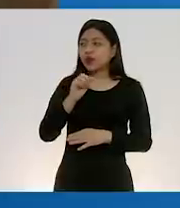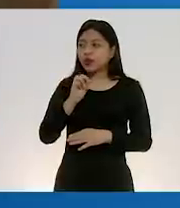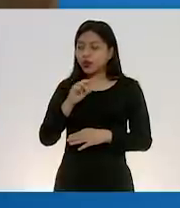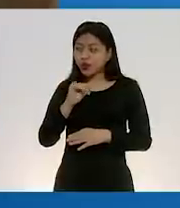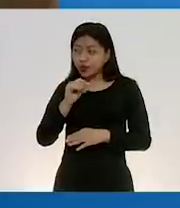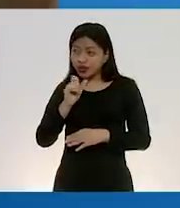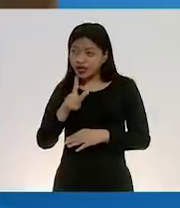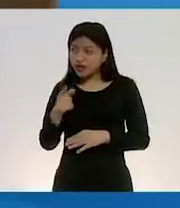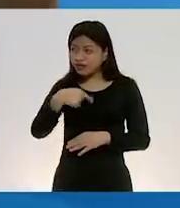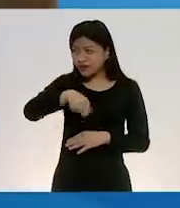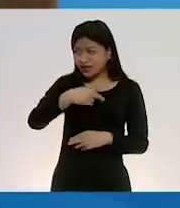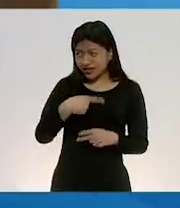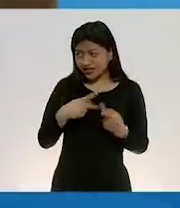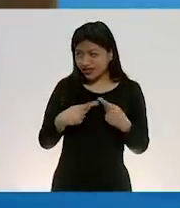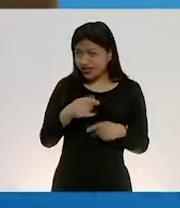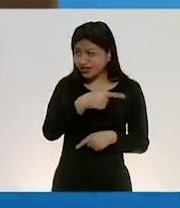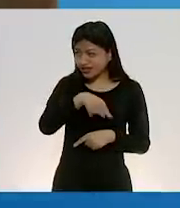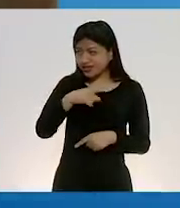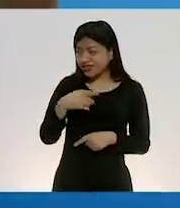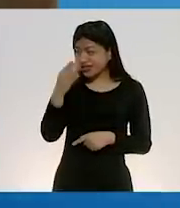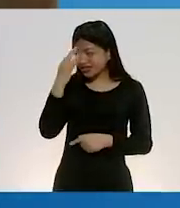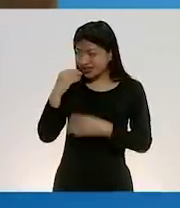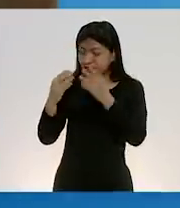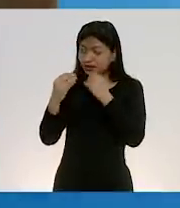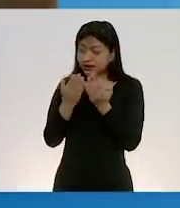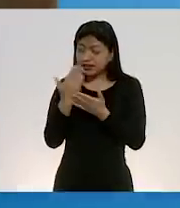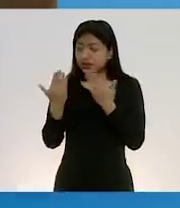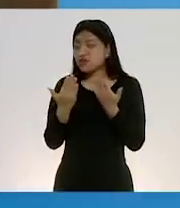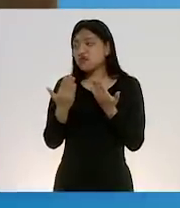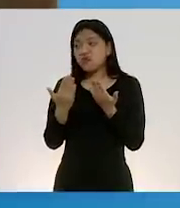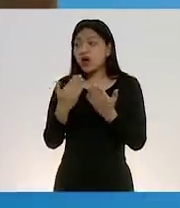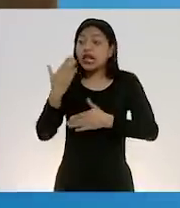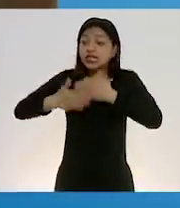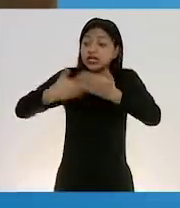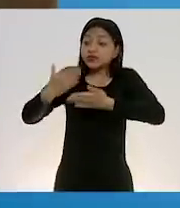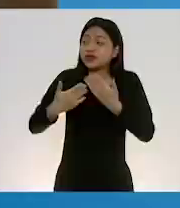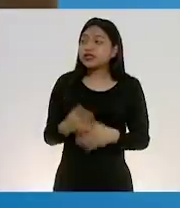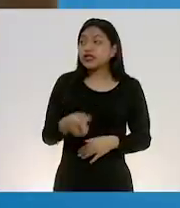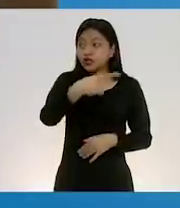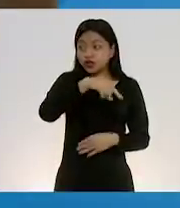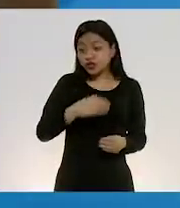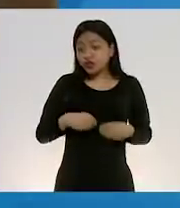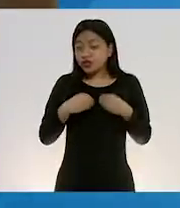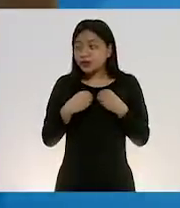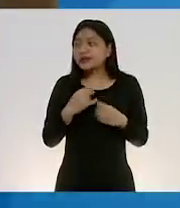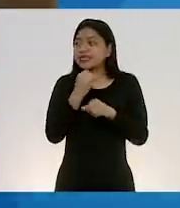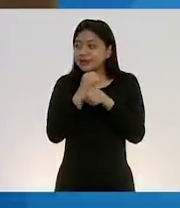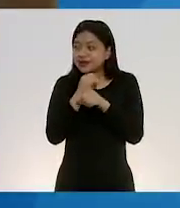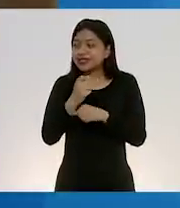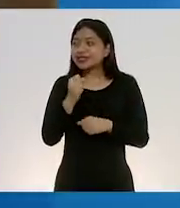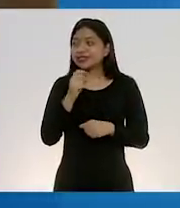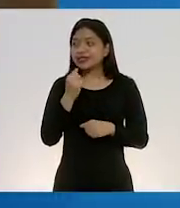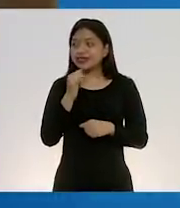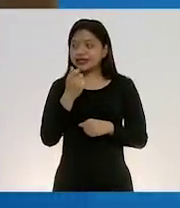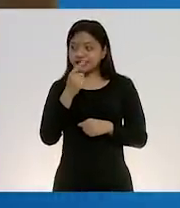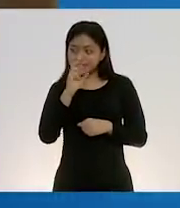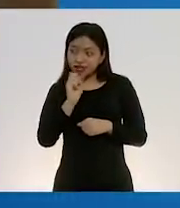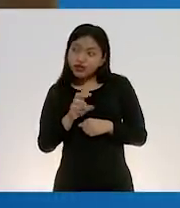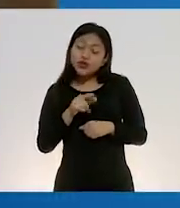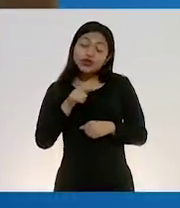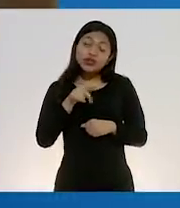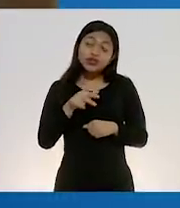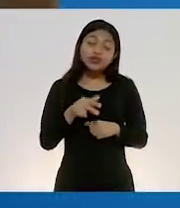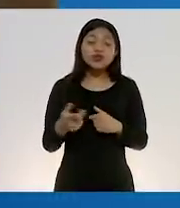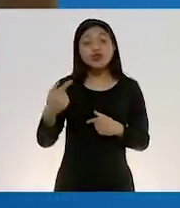en eso. Es decir, nadie, hasta la última etapa del siglo XVIII, cuando comienzan a preocuparse